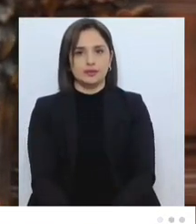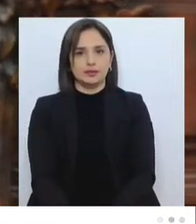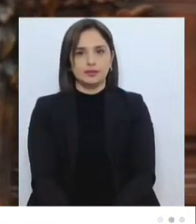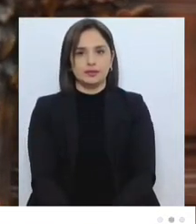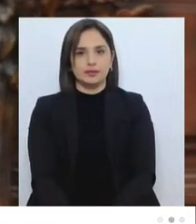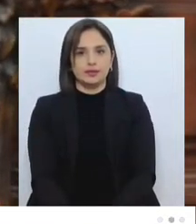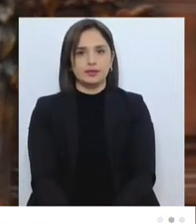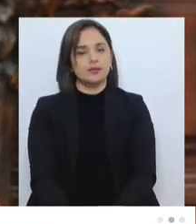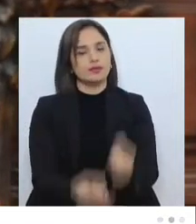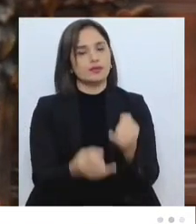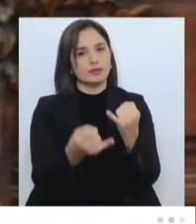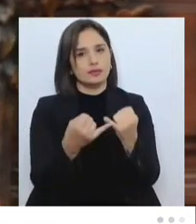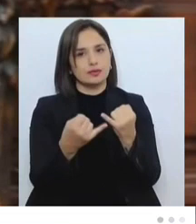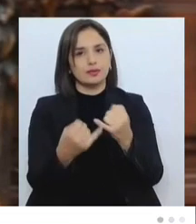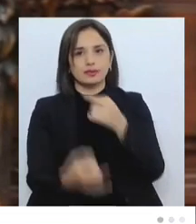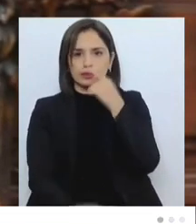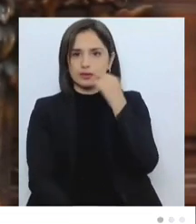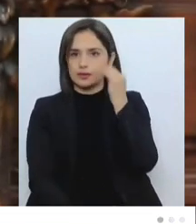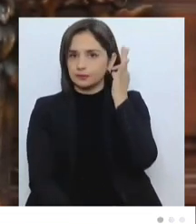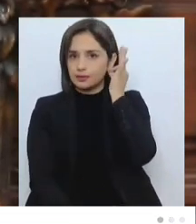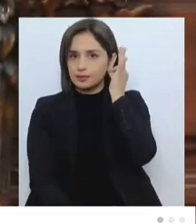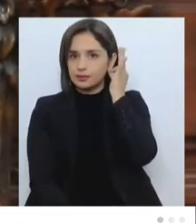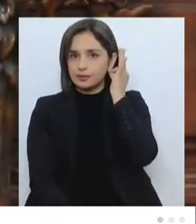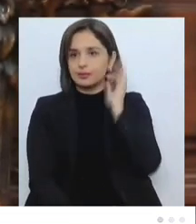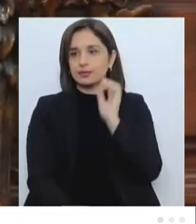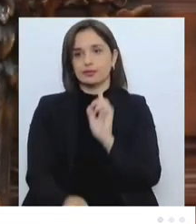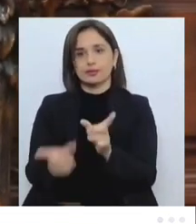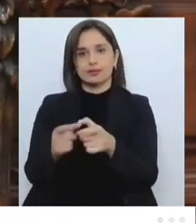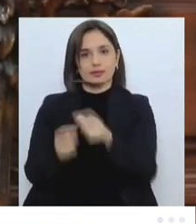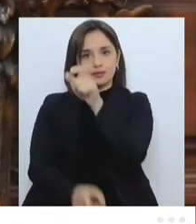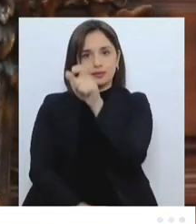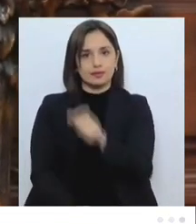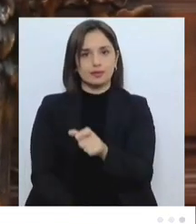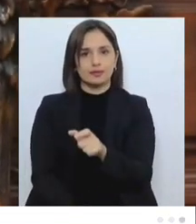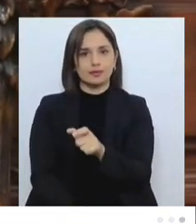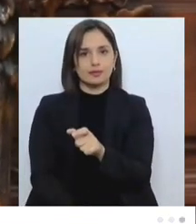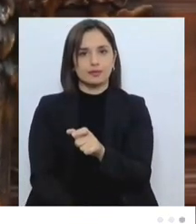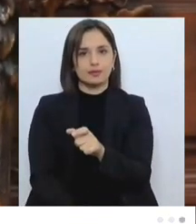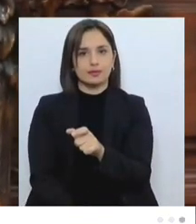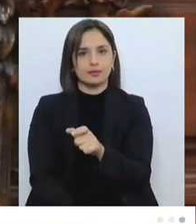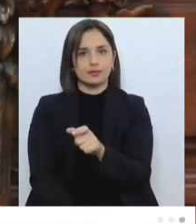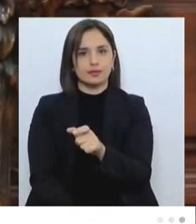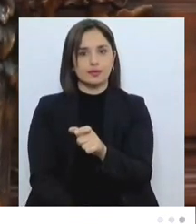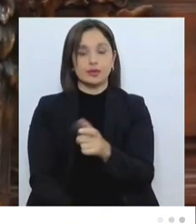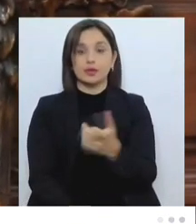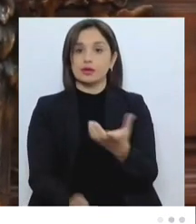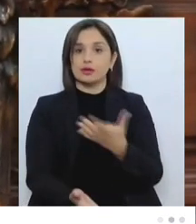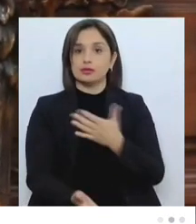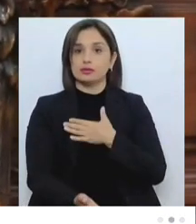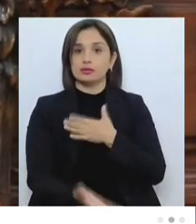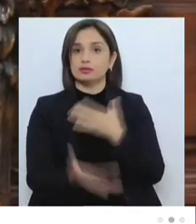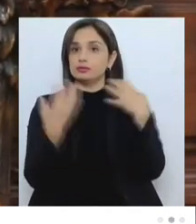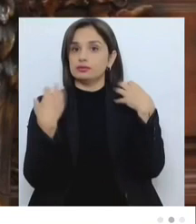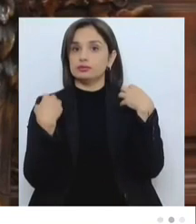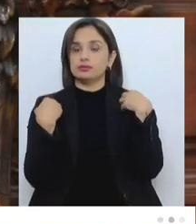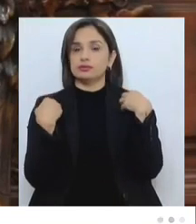Amigas, amigos, comisionados, me toca, por rigor